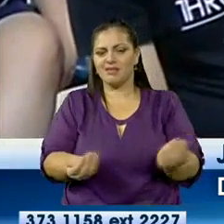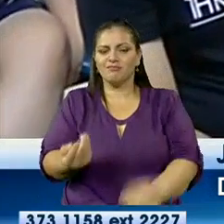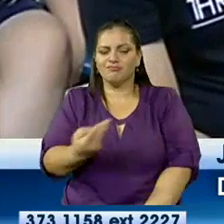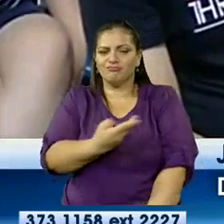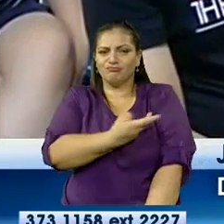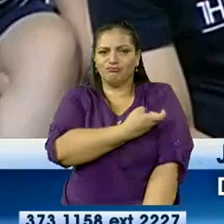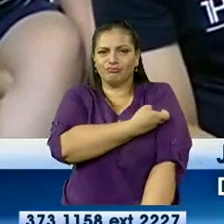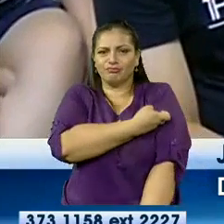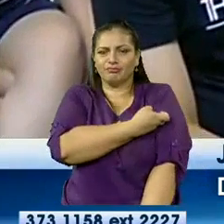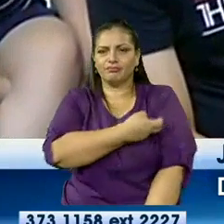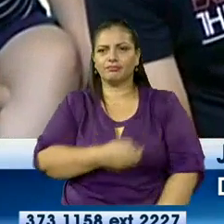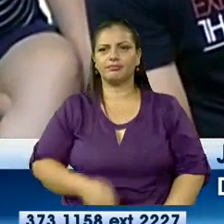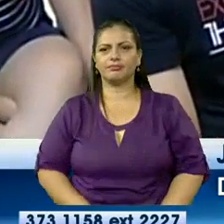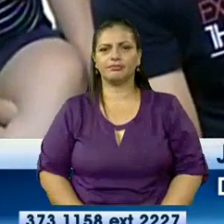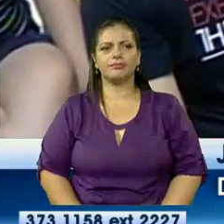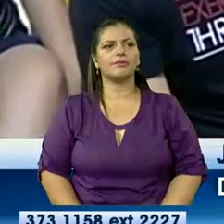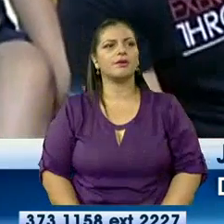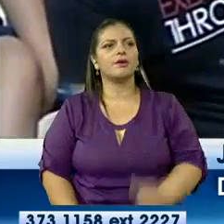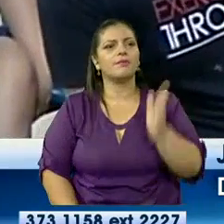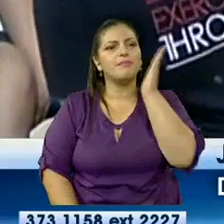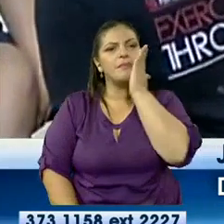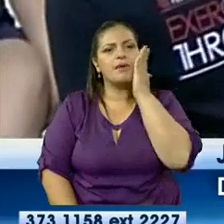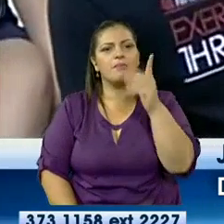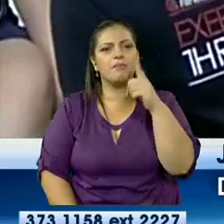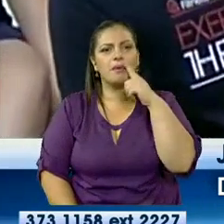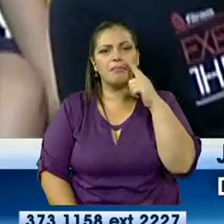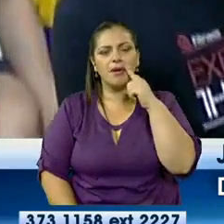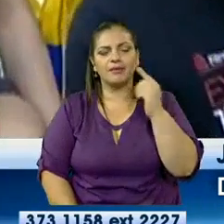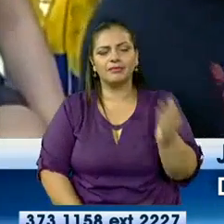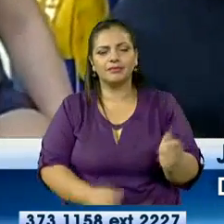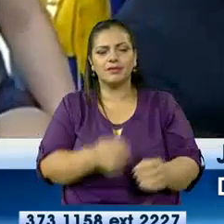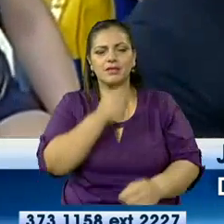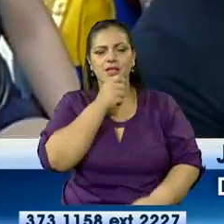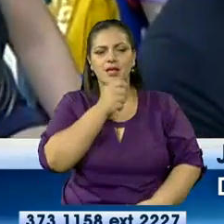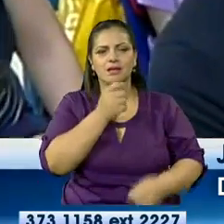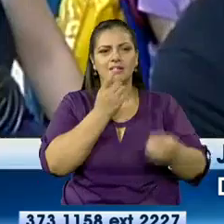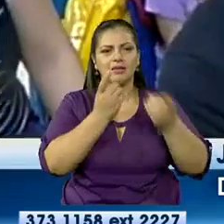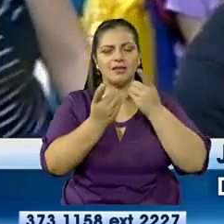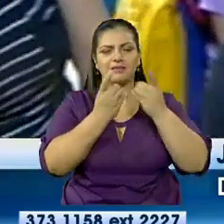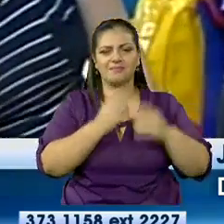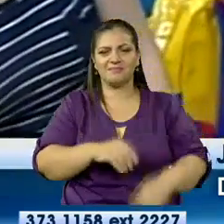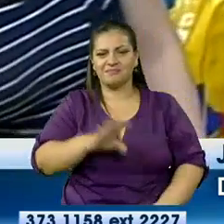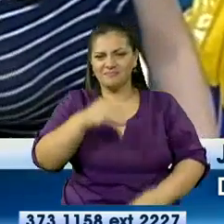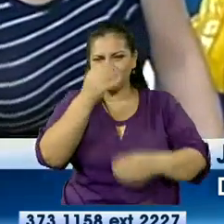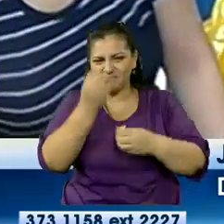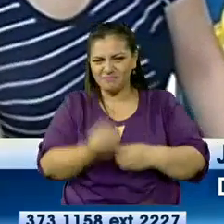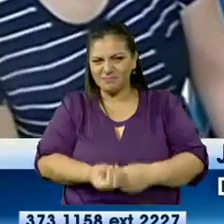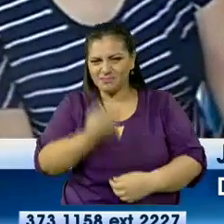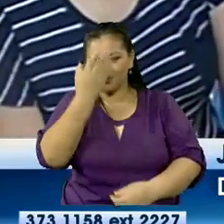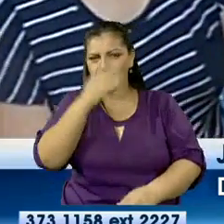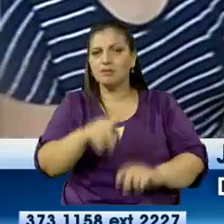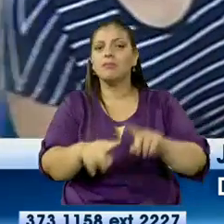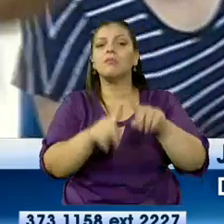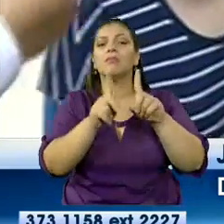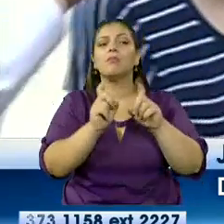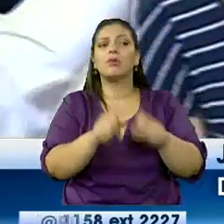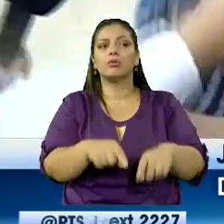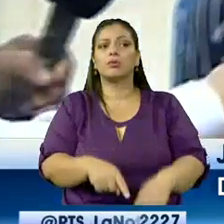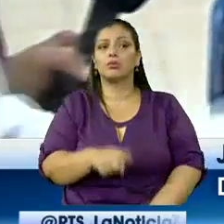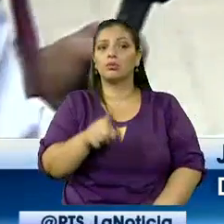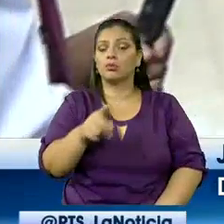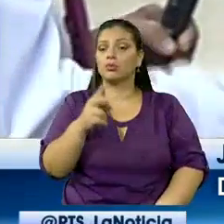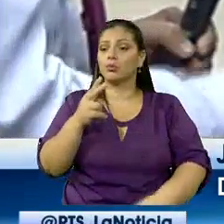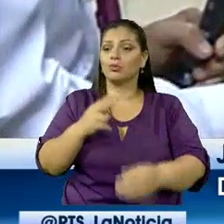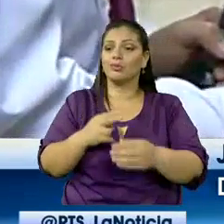Dialogamos inmediatamente con los padres de familia. Perdón, cuidado. Amiga, buenos días. Una consulta. ¿Ha venido a hacer vacunar a